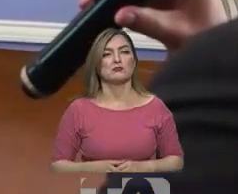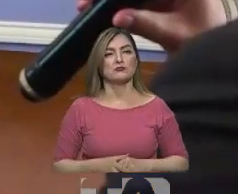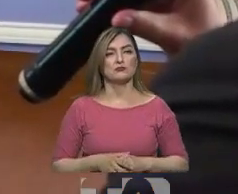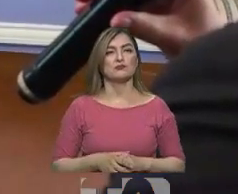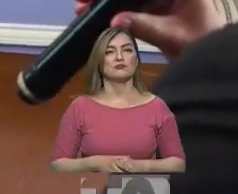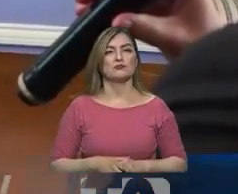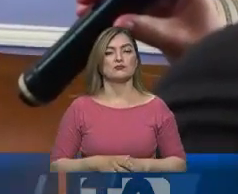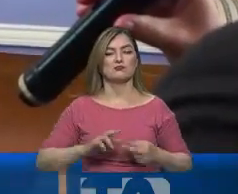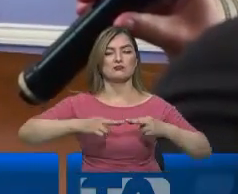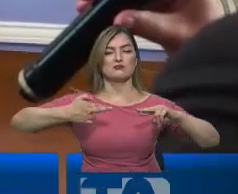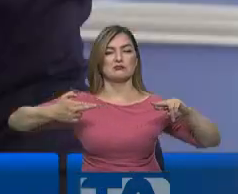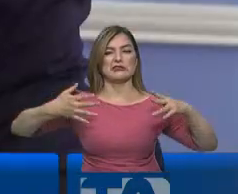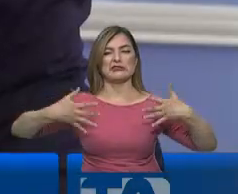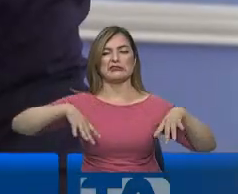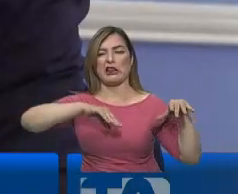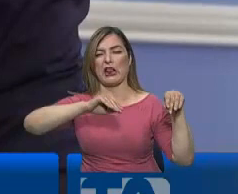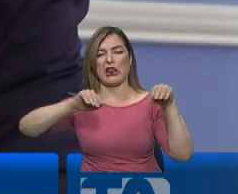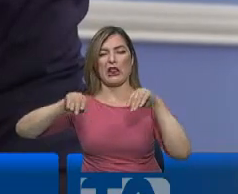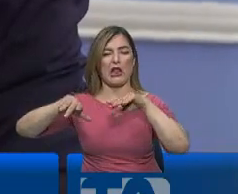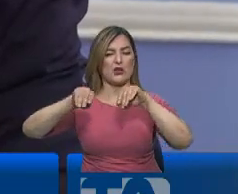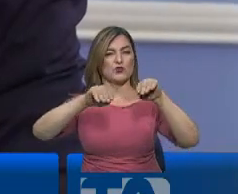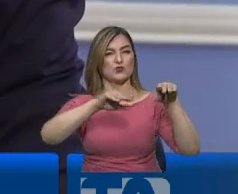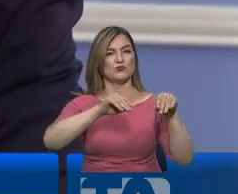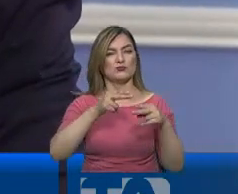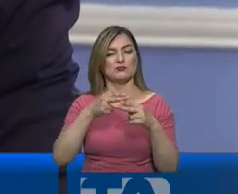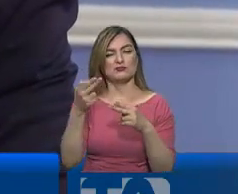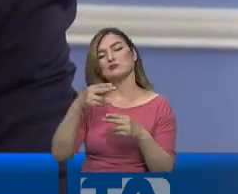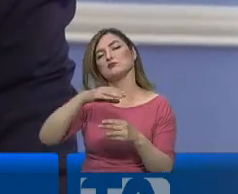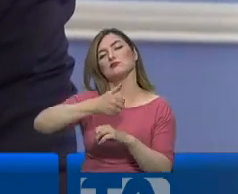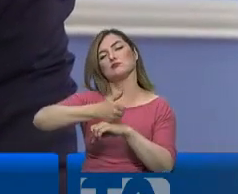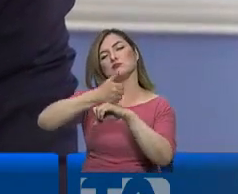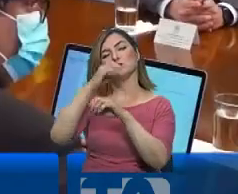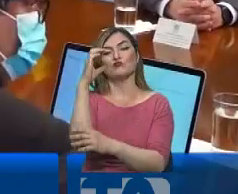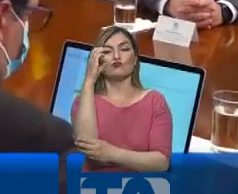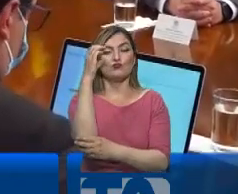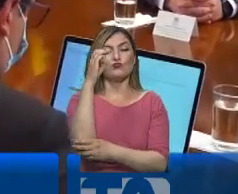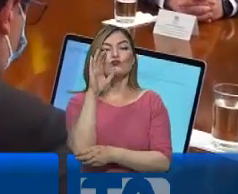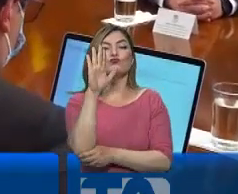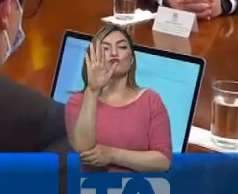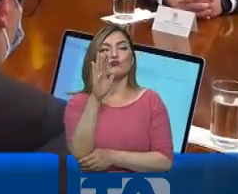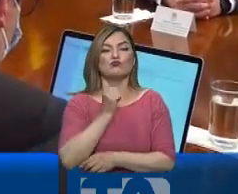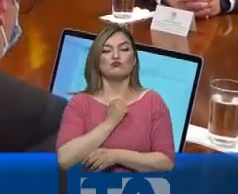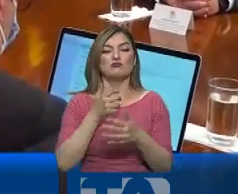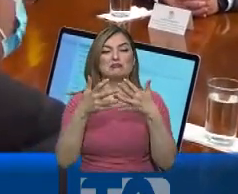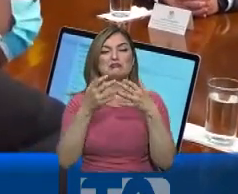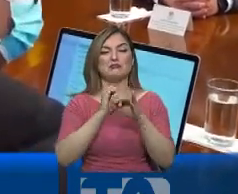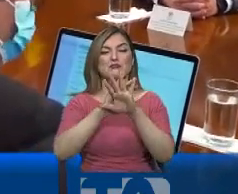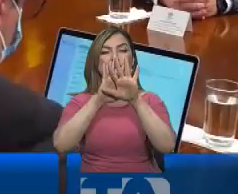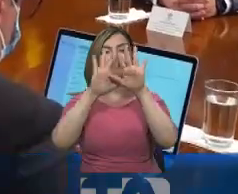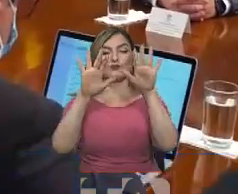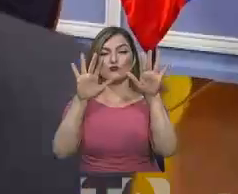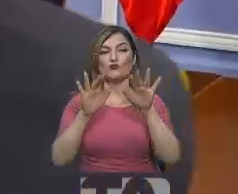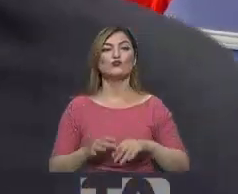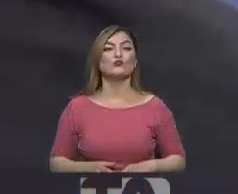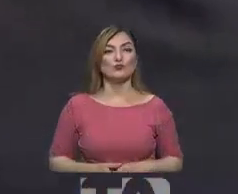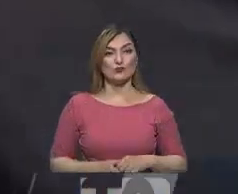hay revuelo en la región el caso saab arrastra a la exsenadora colombiana a tener que transparentar sus vínculos se enfrentan entonces